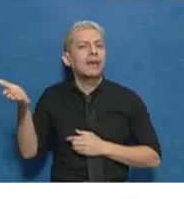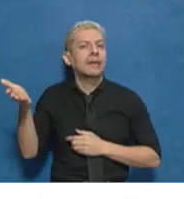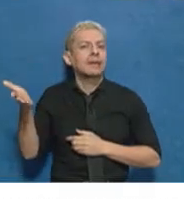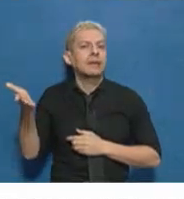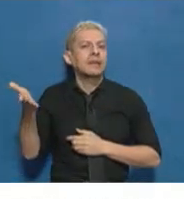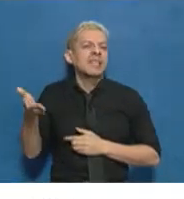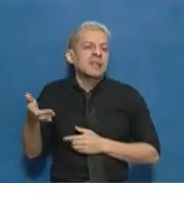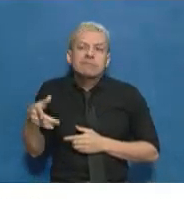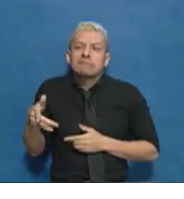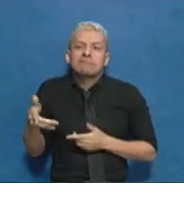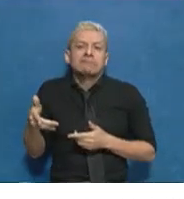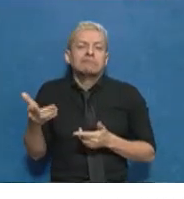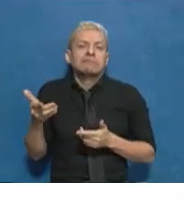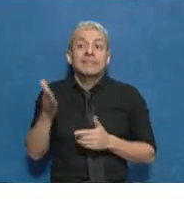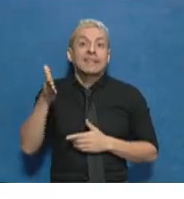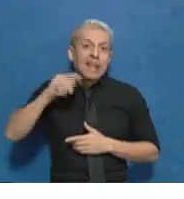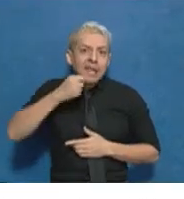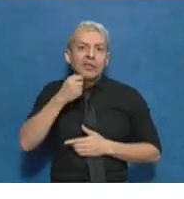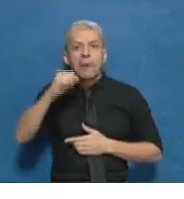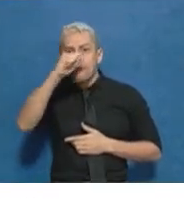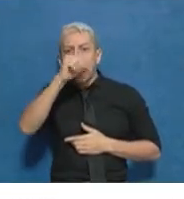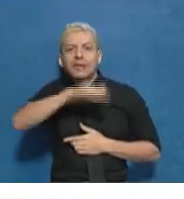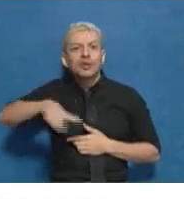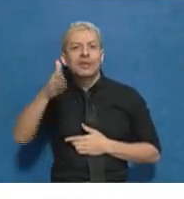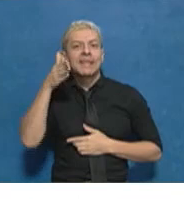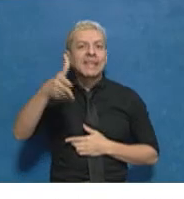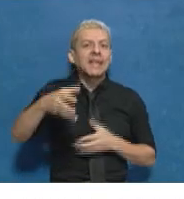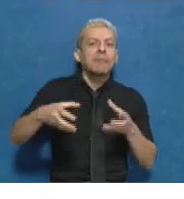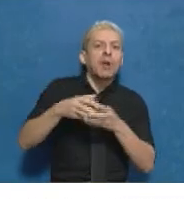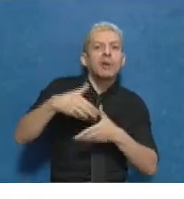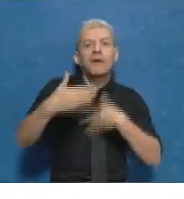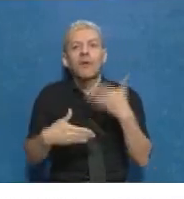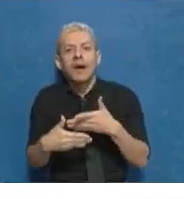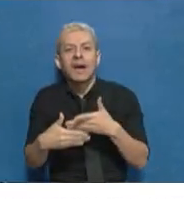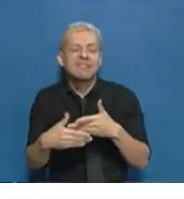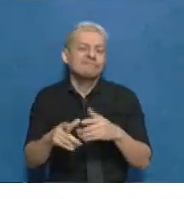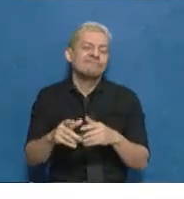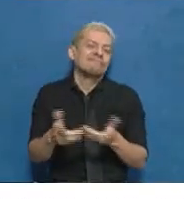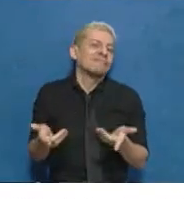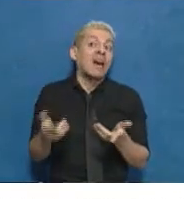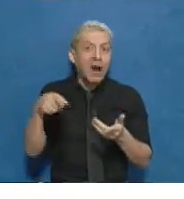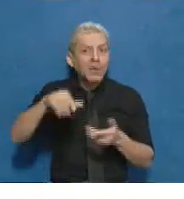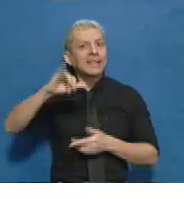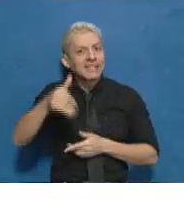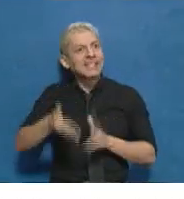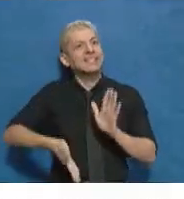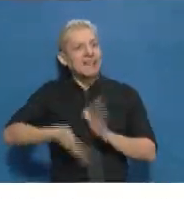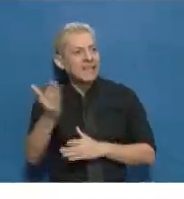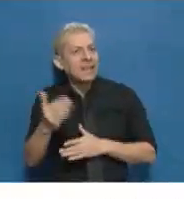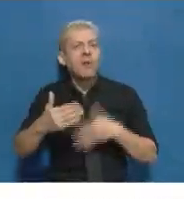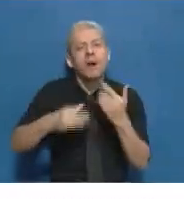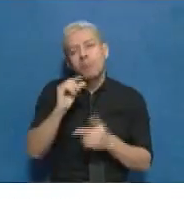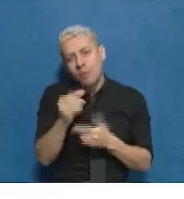siendo lo mismo que ir al patio y jugar a la pelota. Pero ahora podemos ir afuera y jugar un